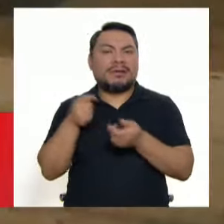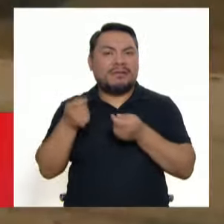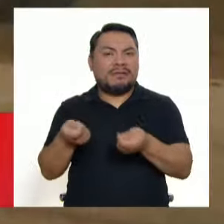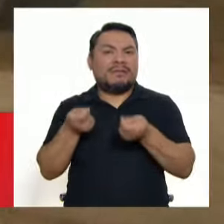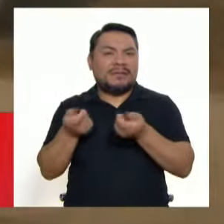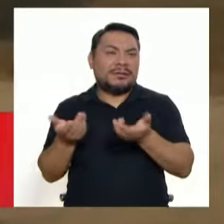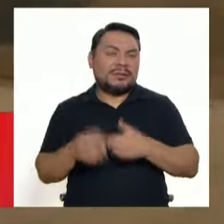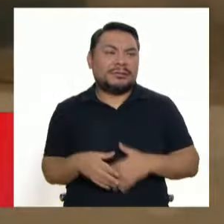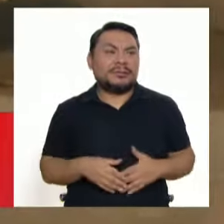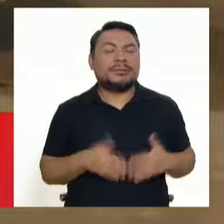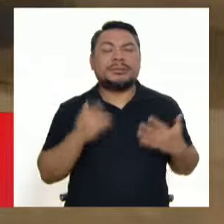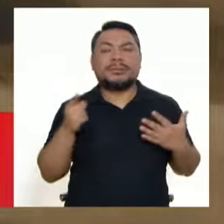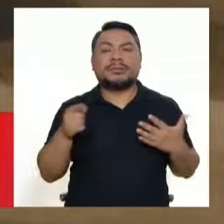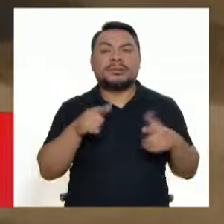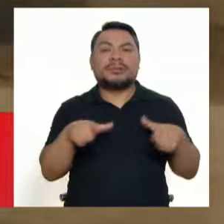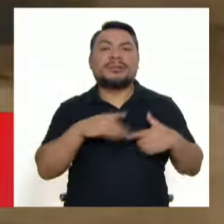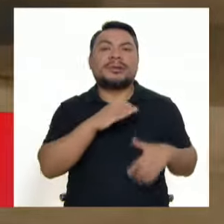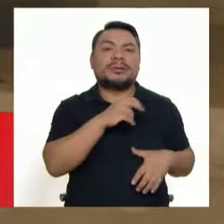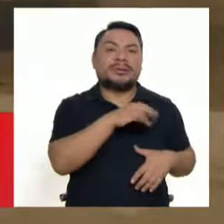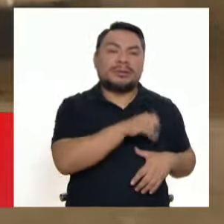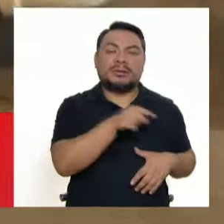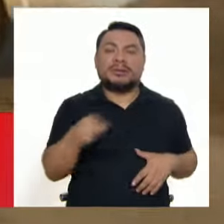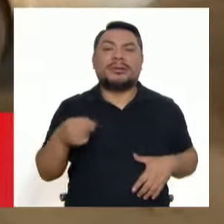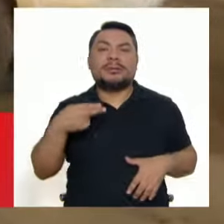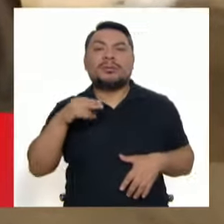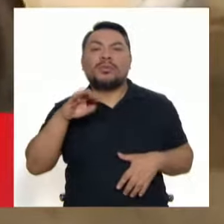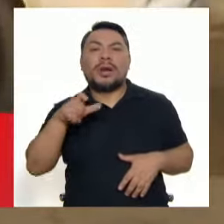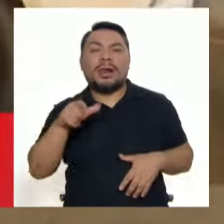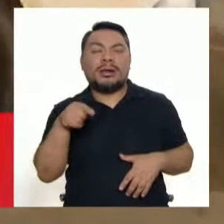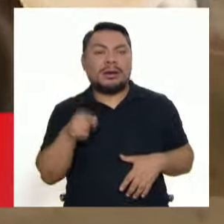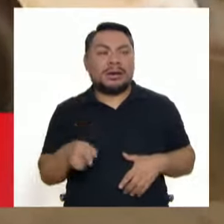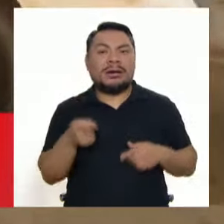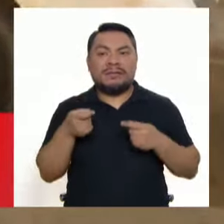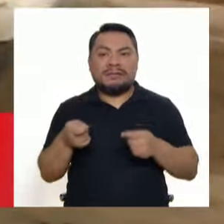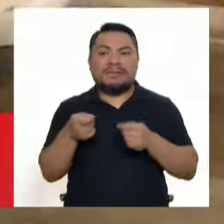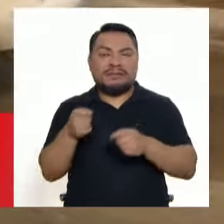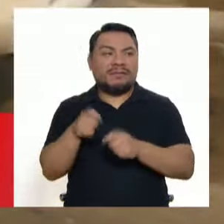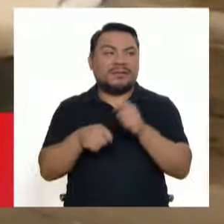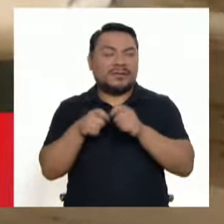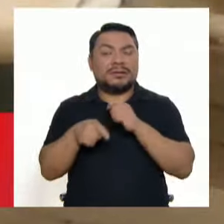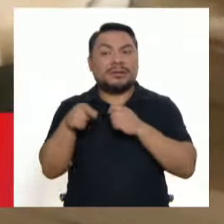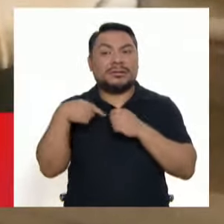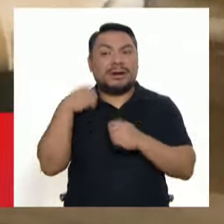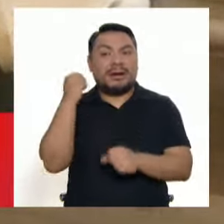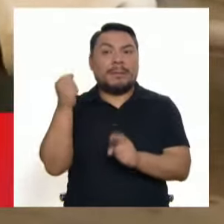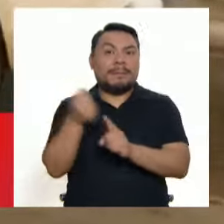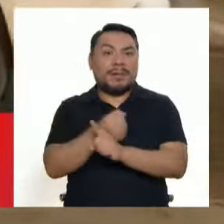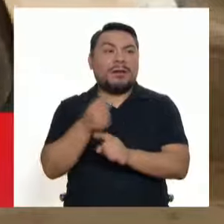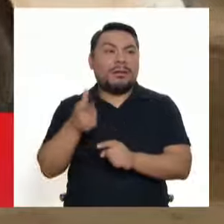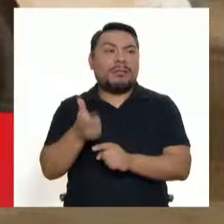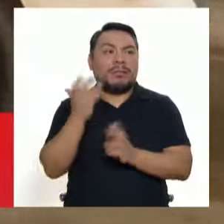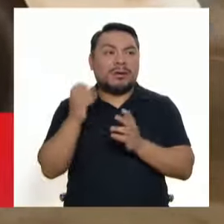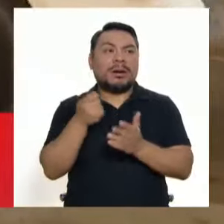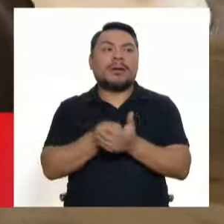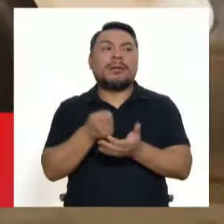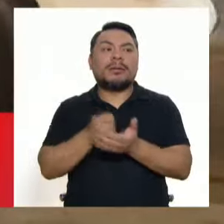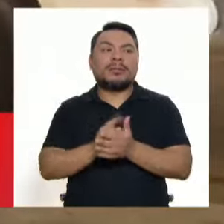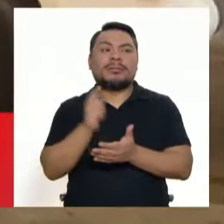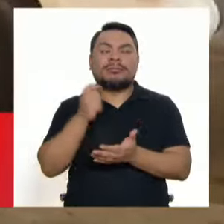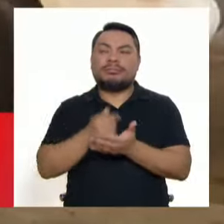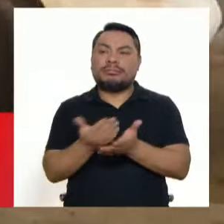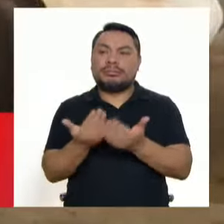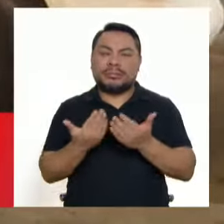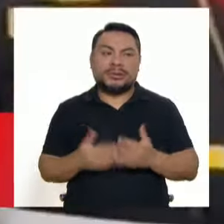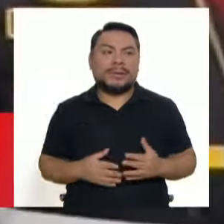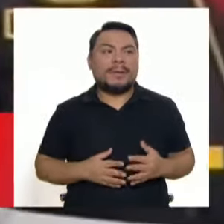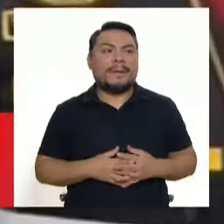extorsión. Operaban en Chancay y Huaral, donde amenazaban con atentar contra trabajadores de constructoras si no accedían al